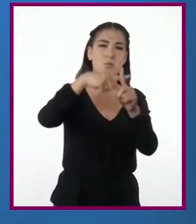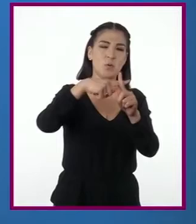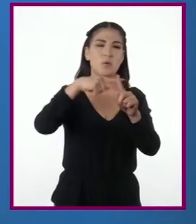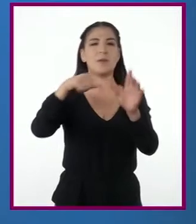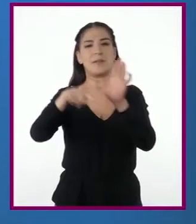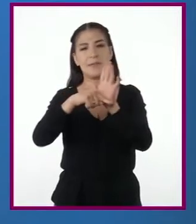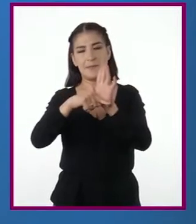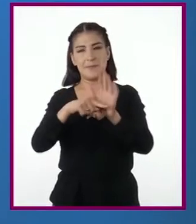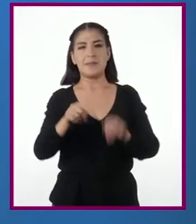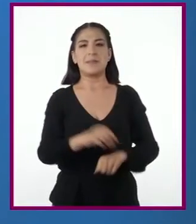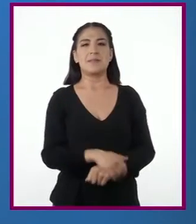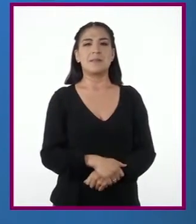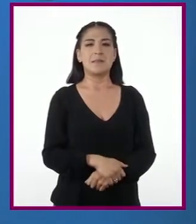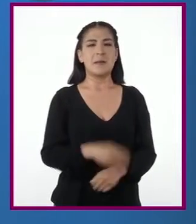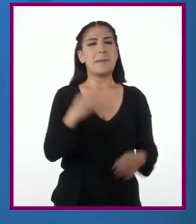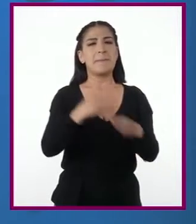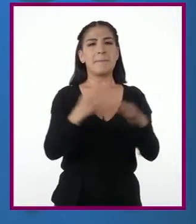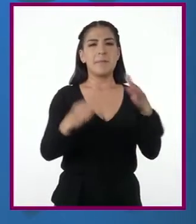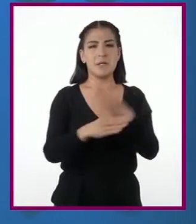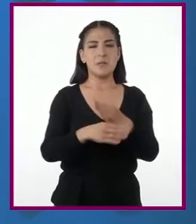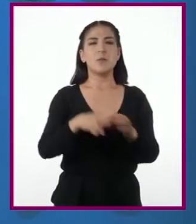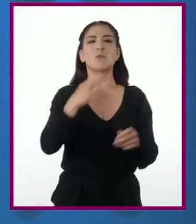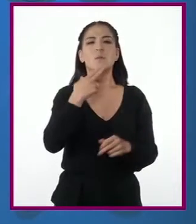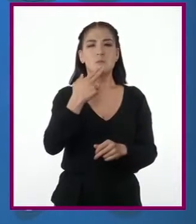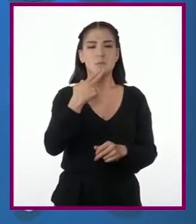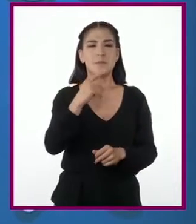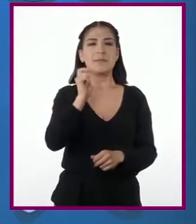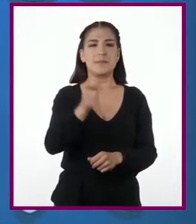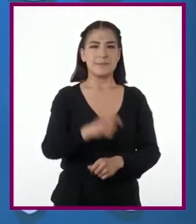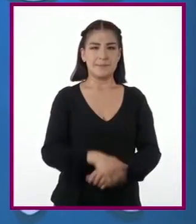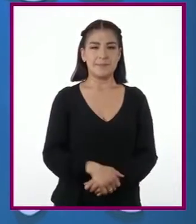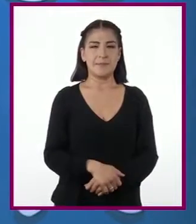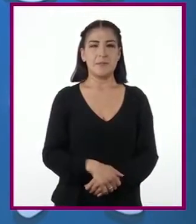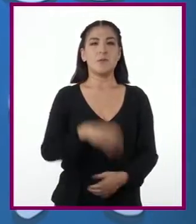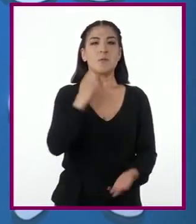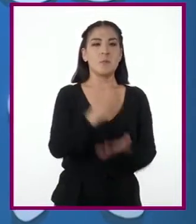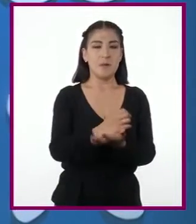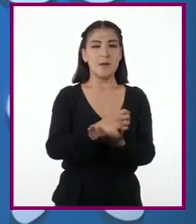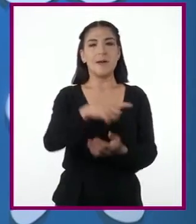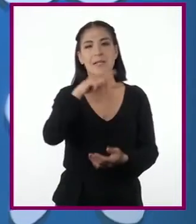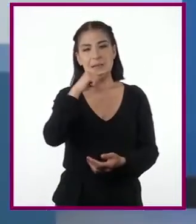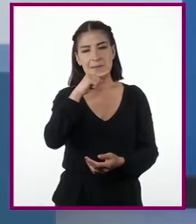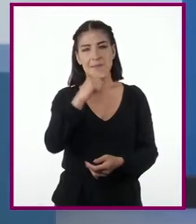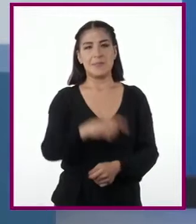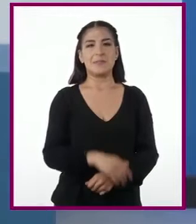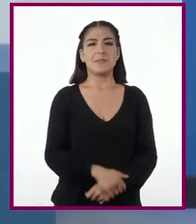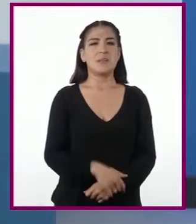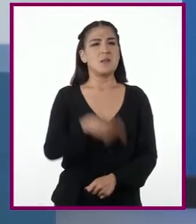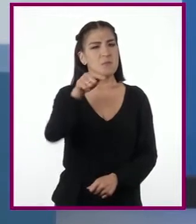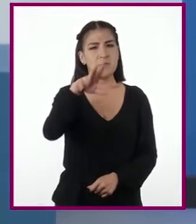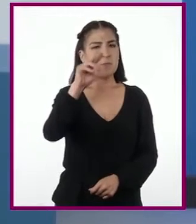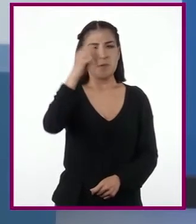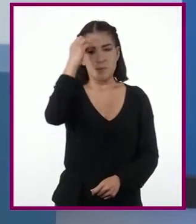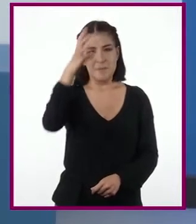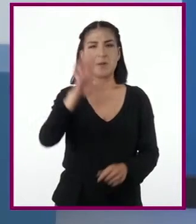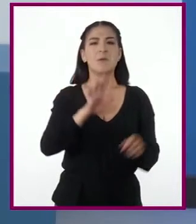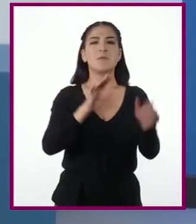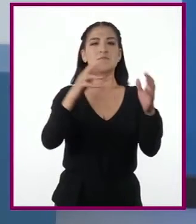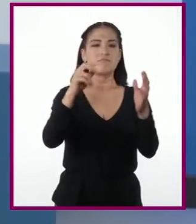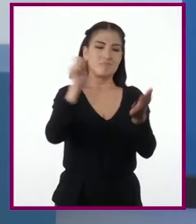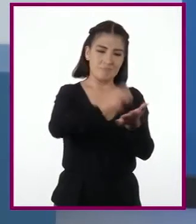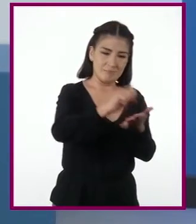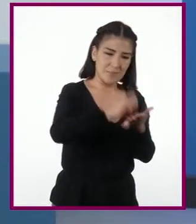negativas. Los materiales que utilizaremos son cuaderno y lápiz. No olviden registrar las